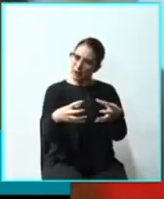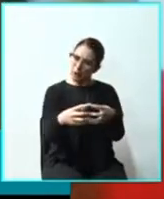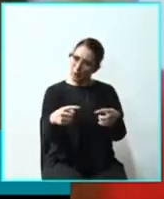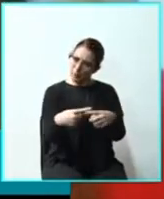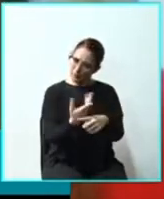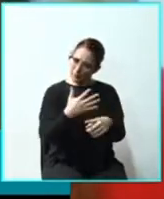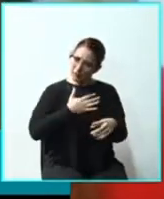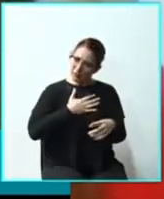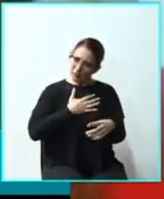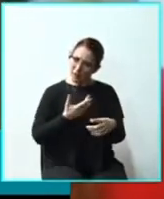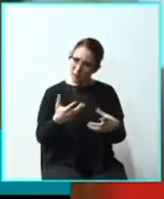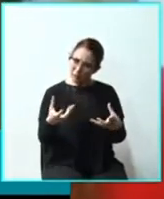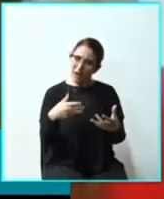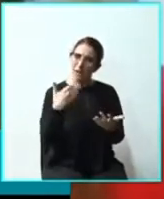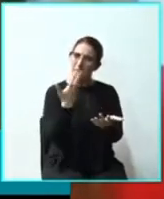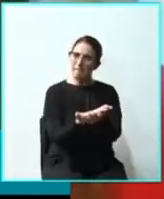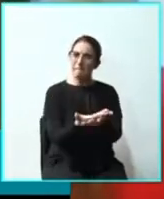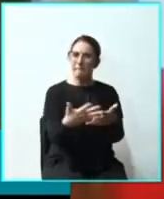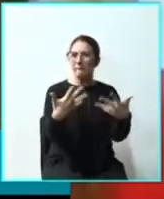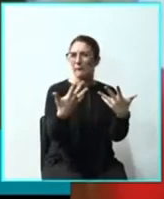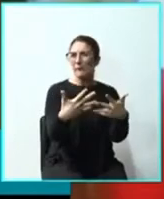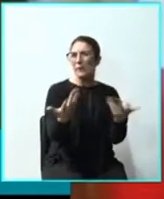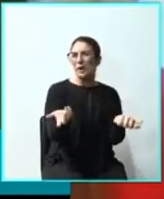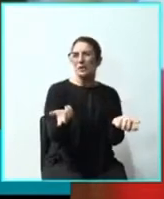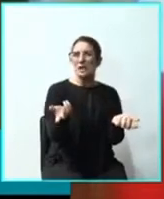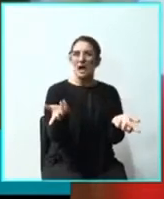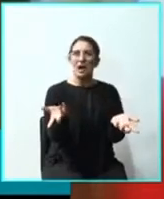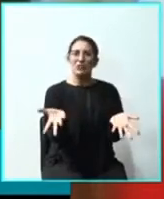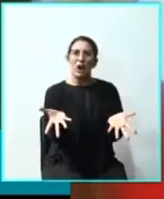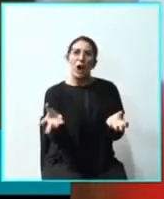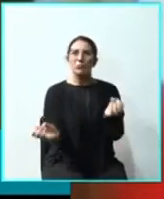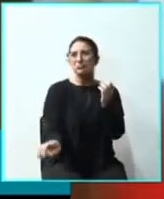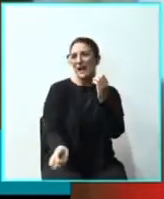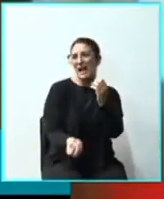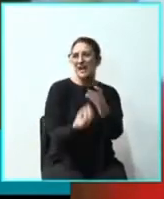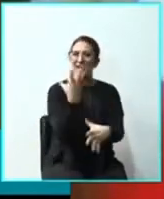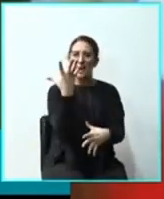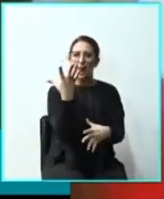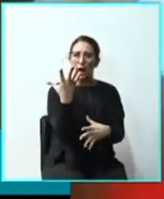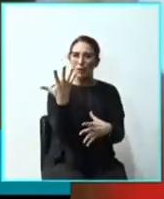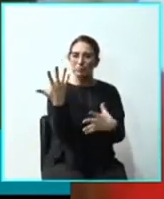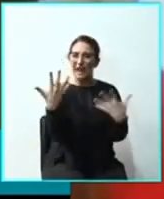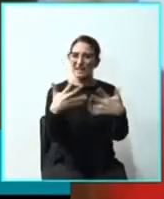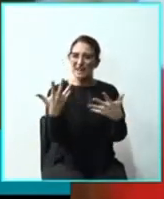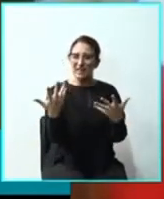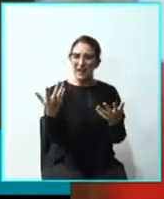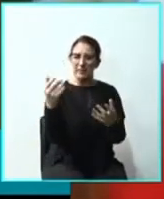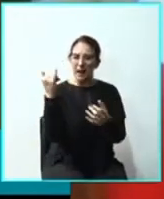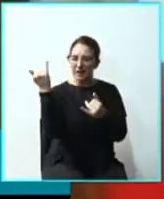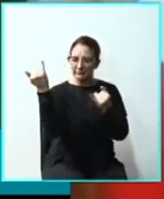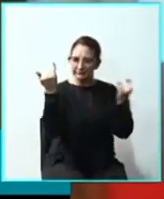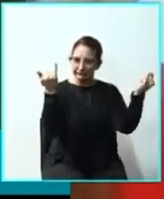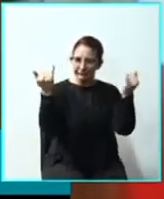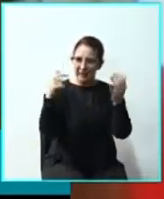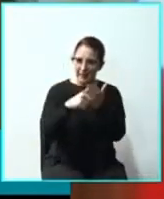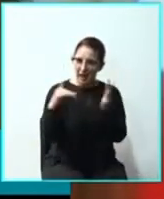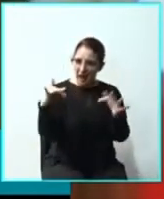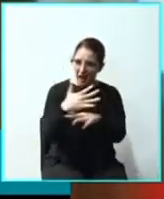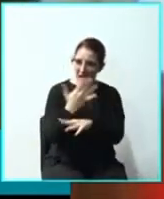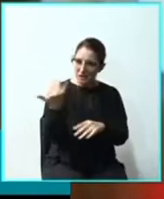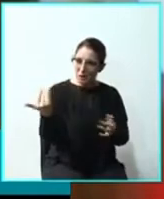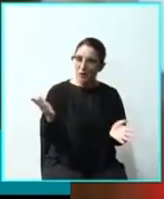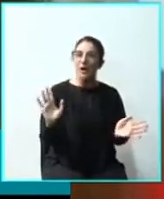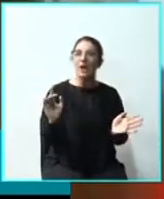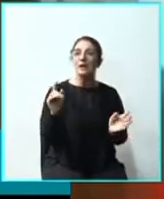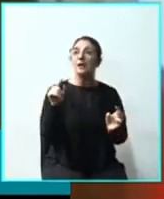un proyecto que creó el sistema de videocámaras en la ciudad, que por ejemplo incluyó,